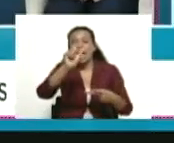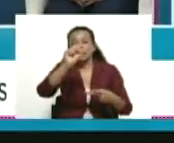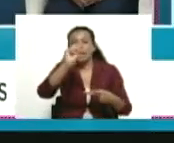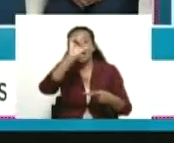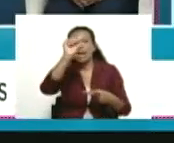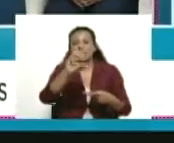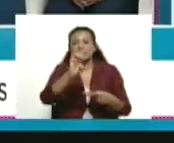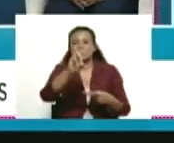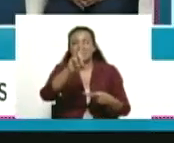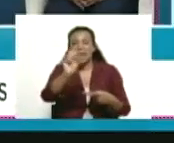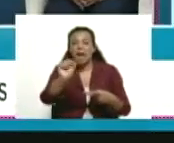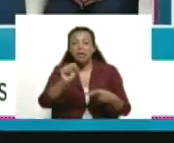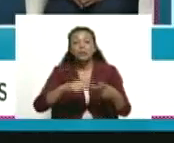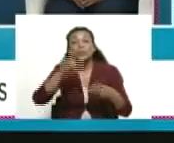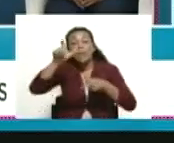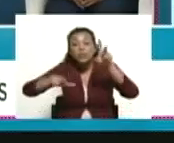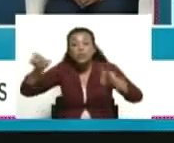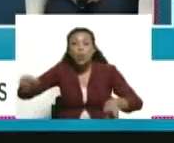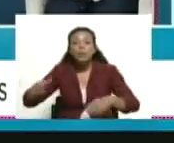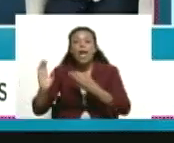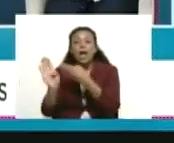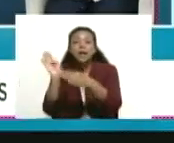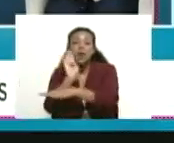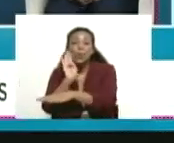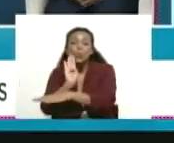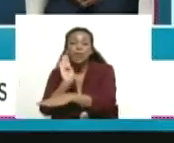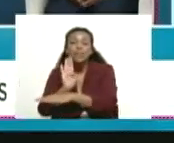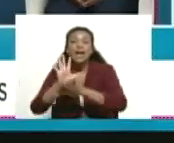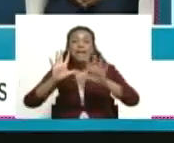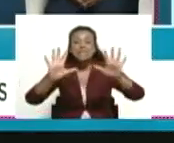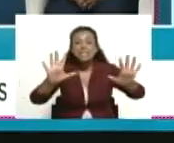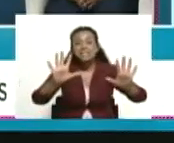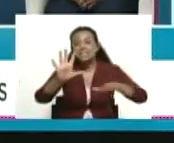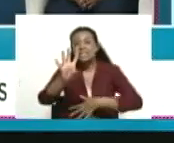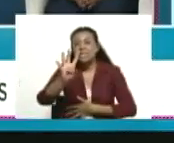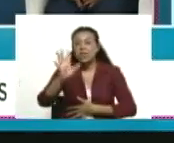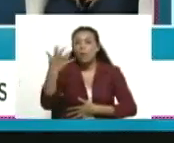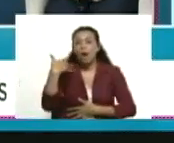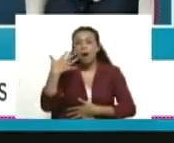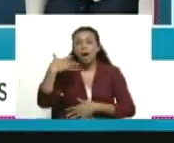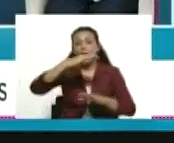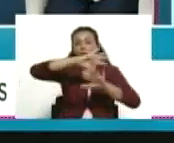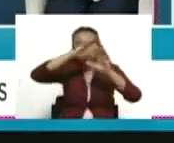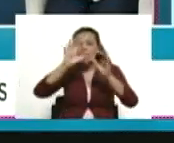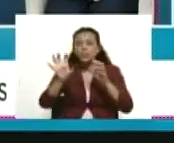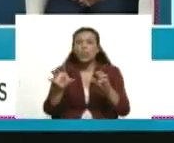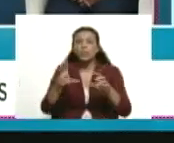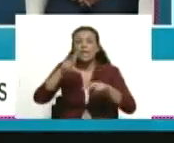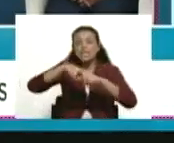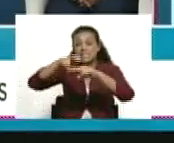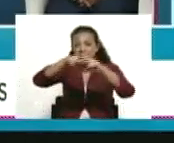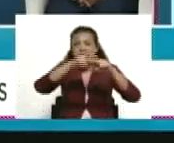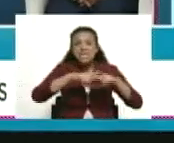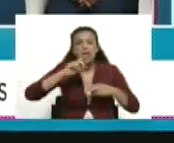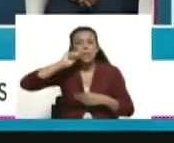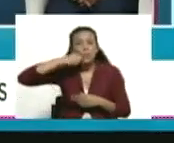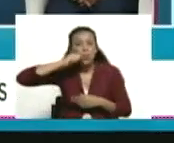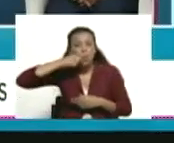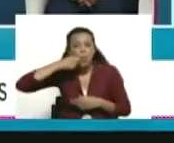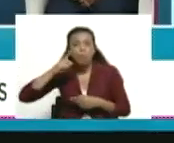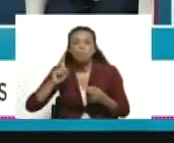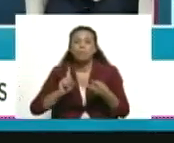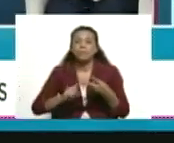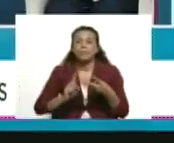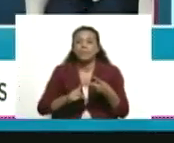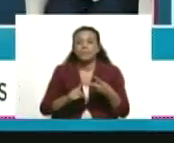allí nuestros camaradas han resguardado, hay ahí 5 aires nuevos, está la silla odontológica,